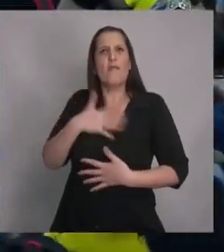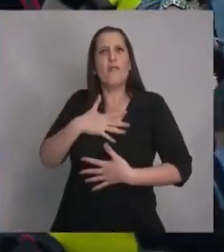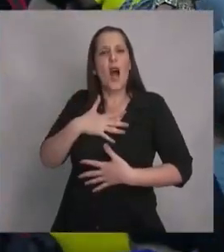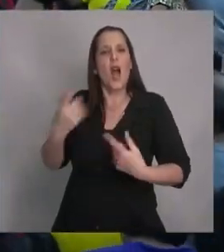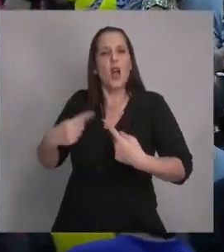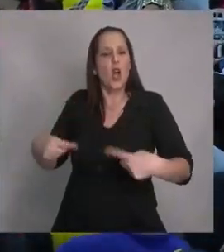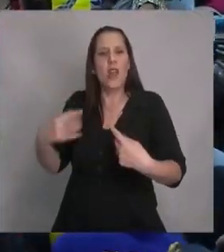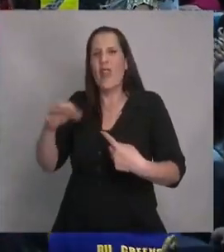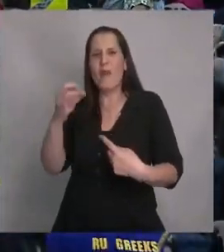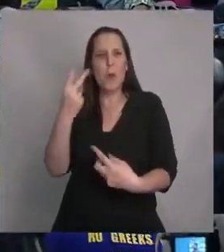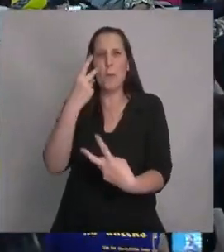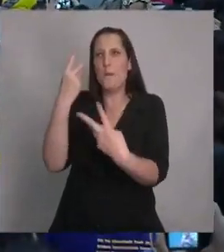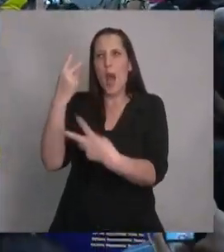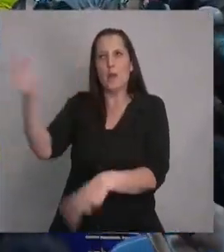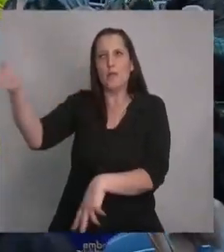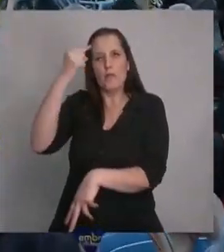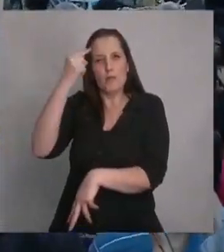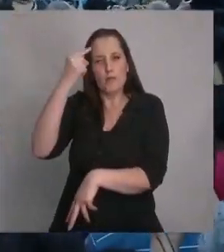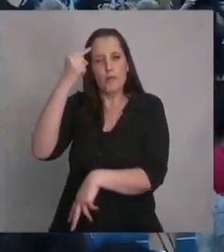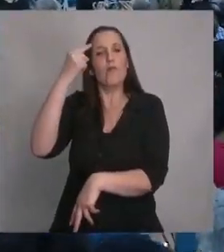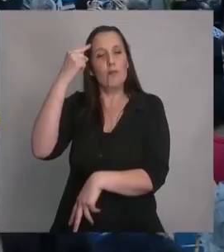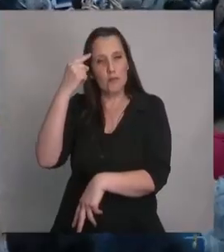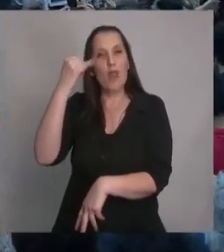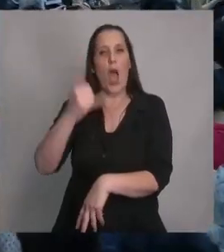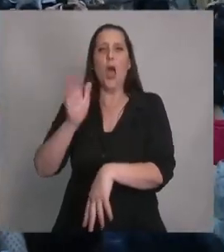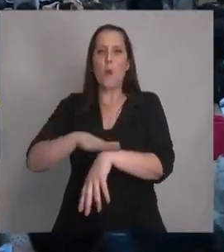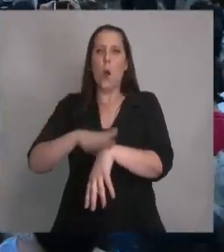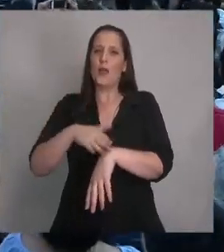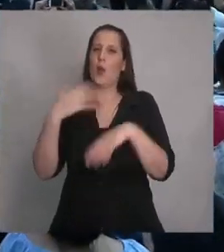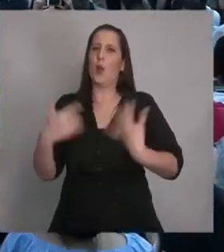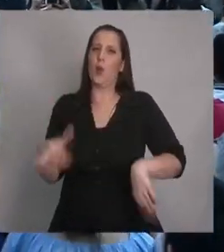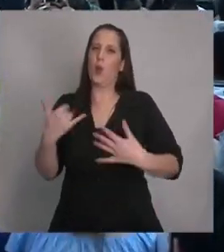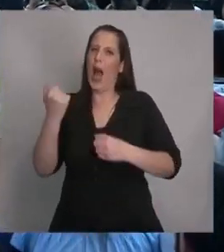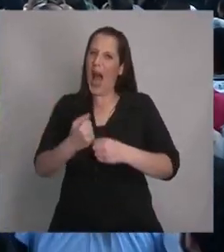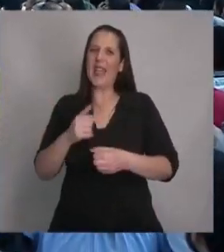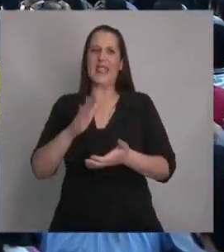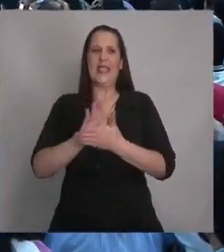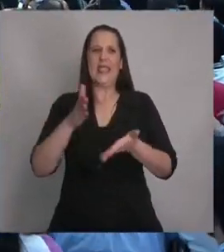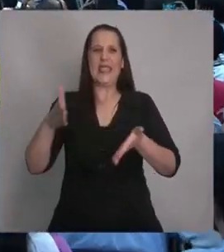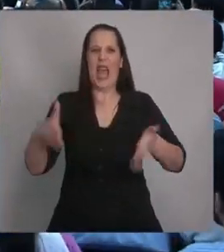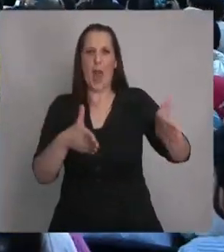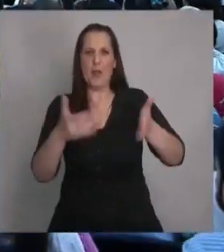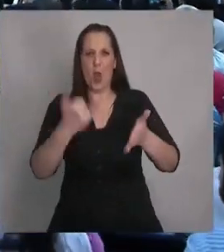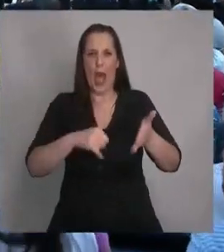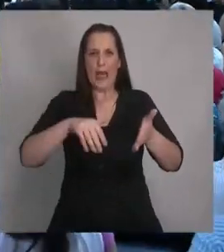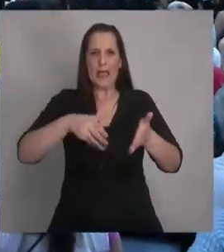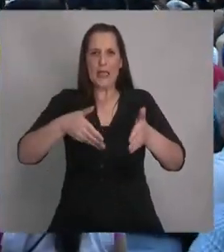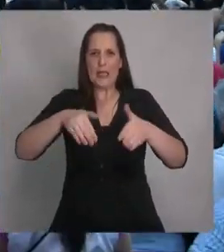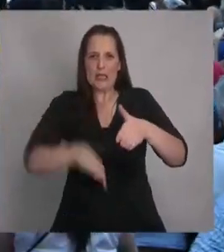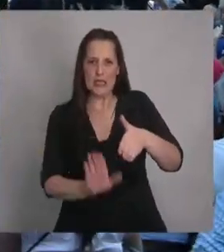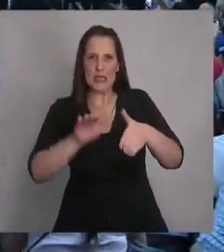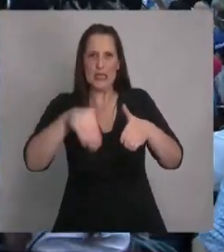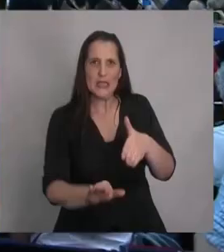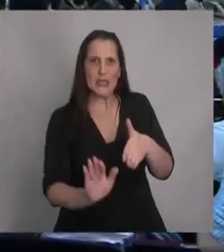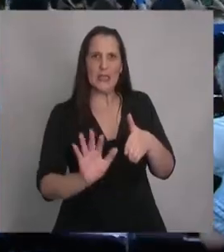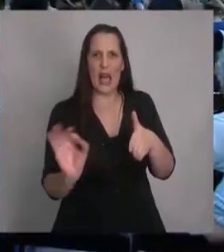intensamente mágico, de grietas, de piedras, de lo estéril a veces que